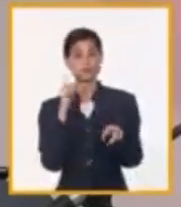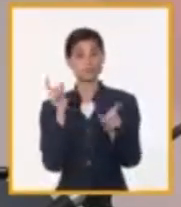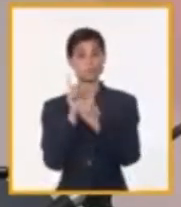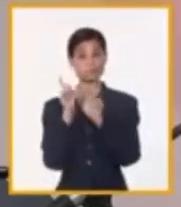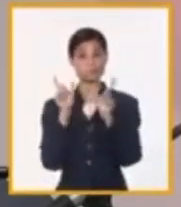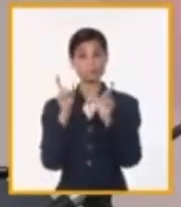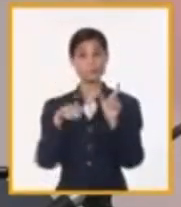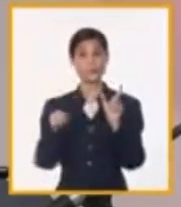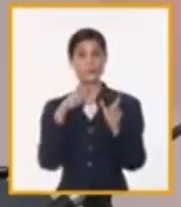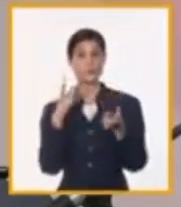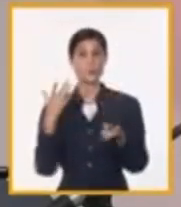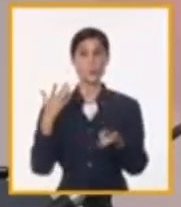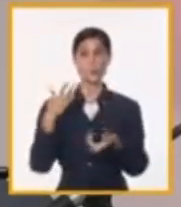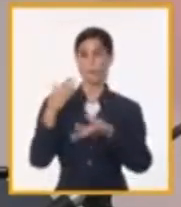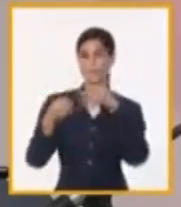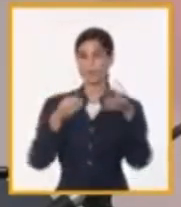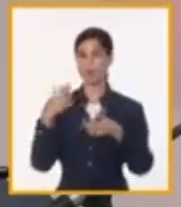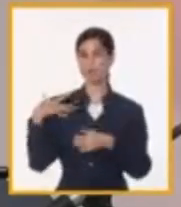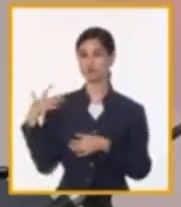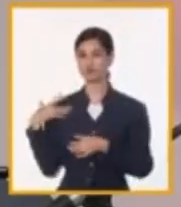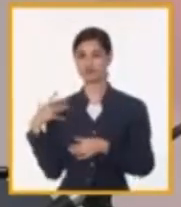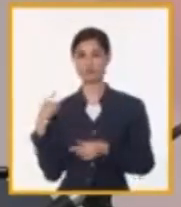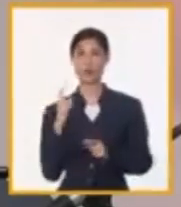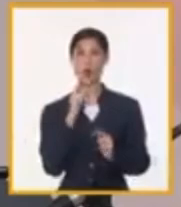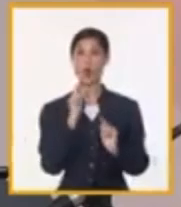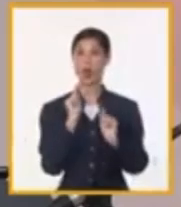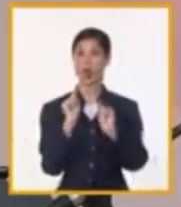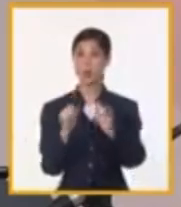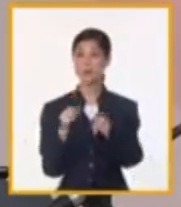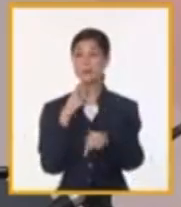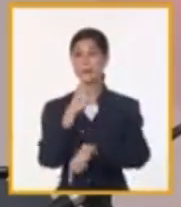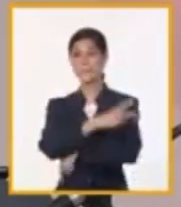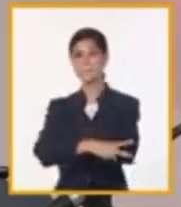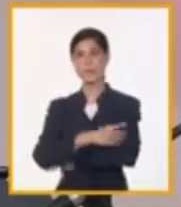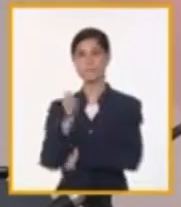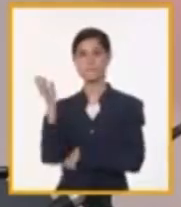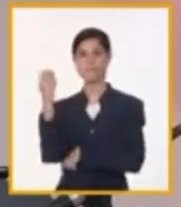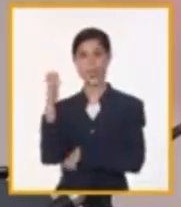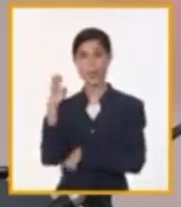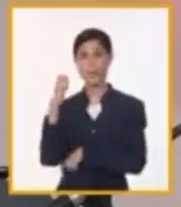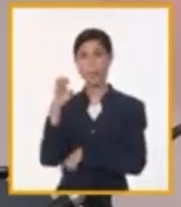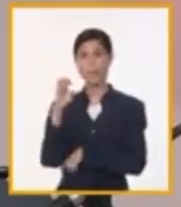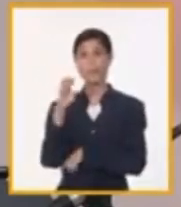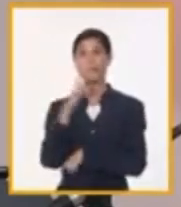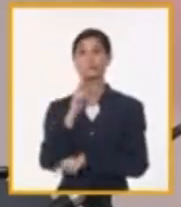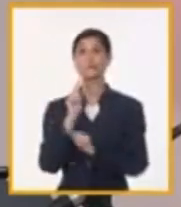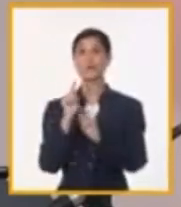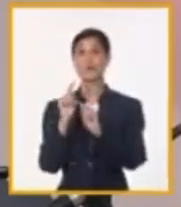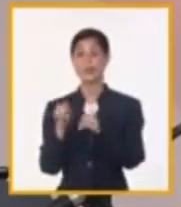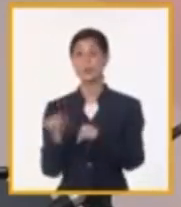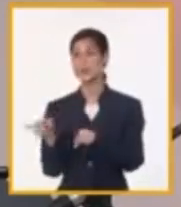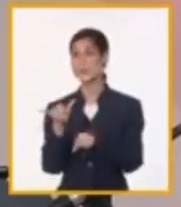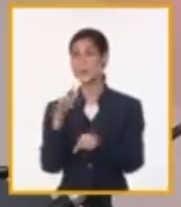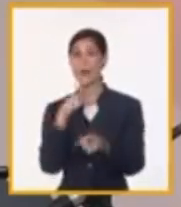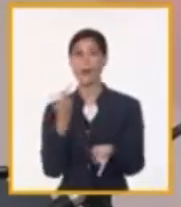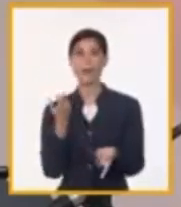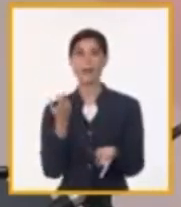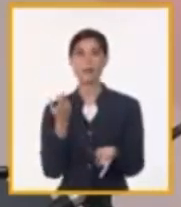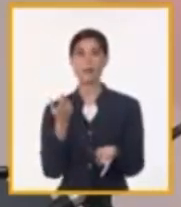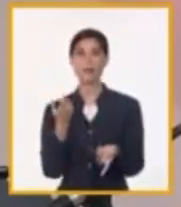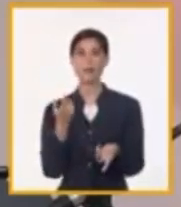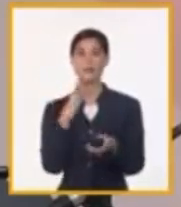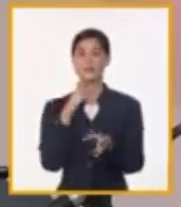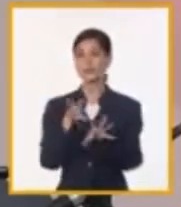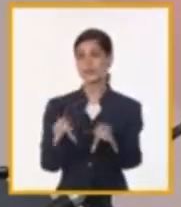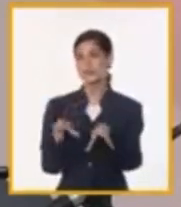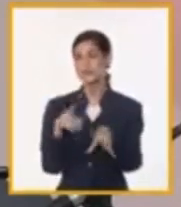debate dentro de la opinión pública un país que eh lo hemos visto en las últimas elecciones bastante polarizado también cómo analizas tú la situación en